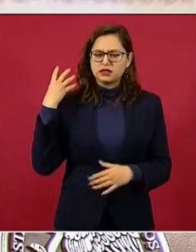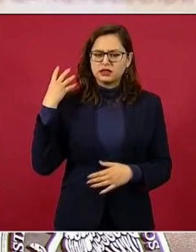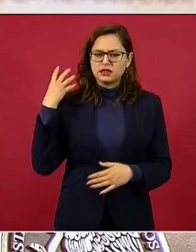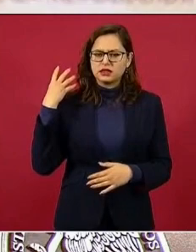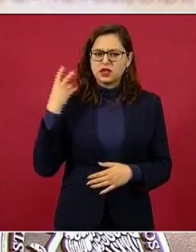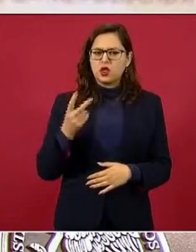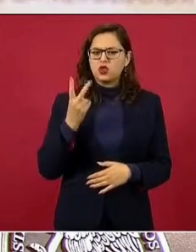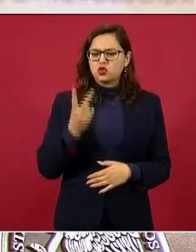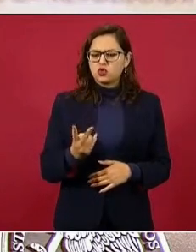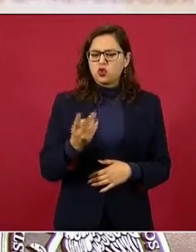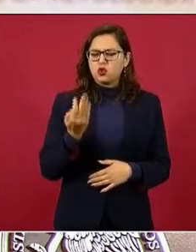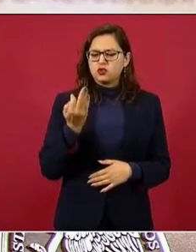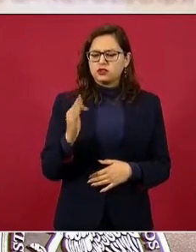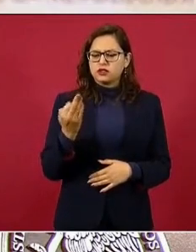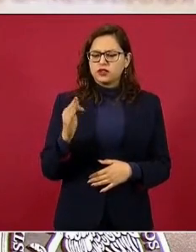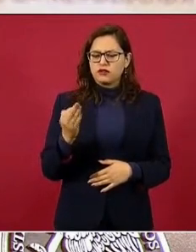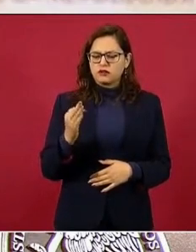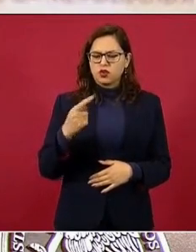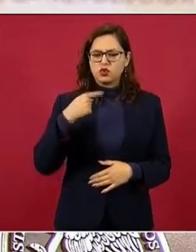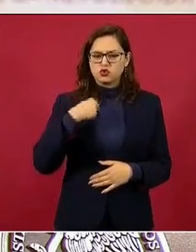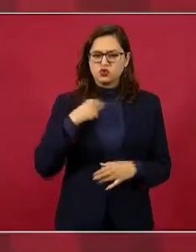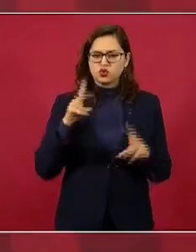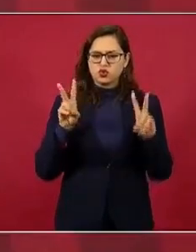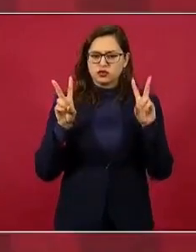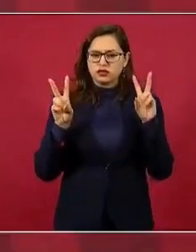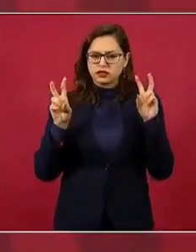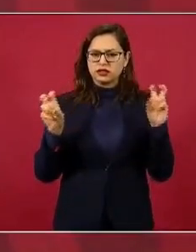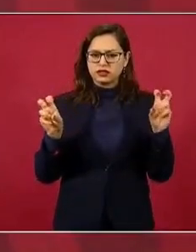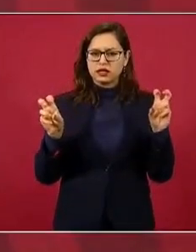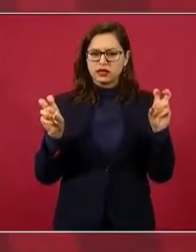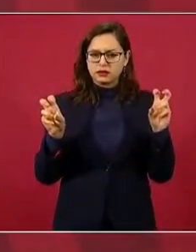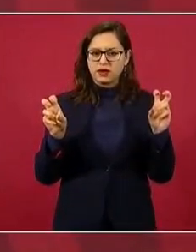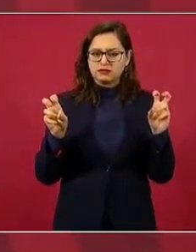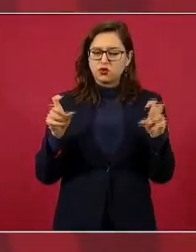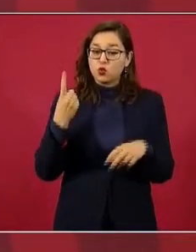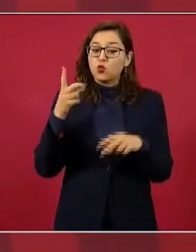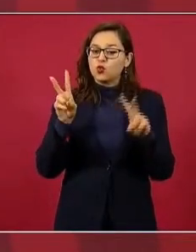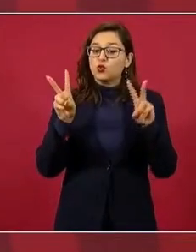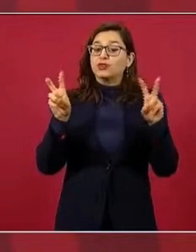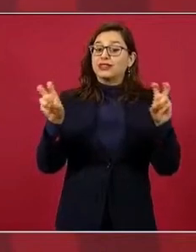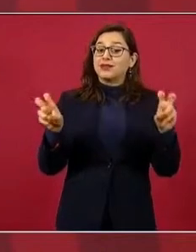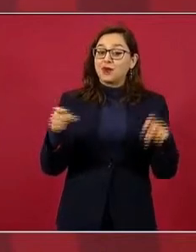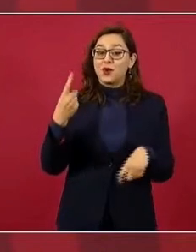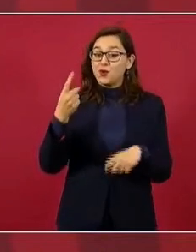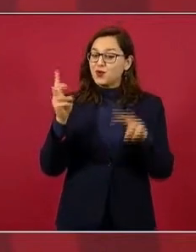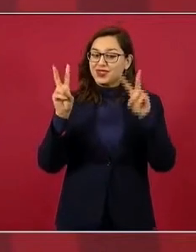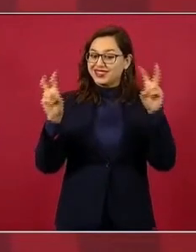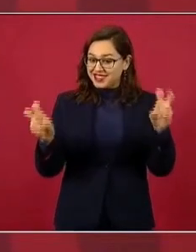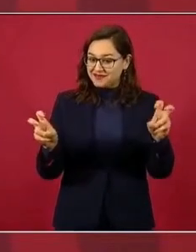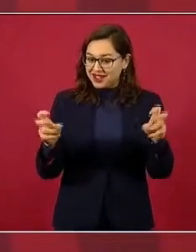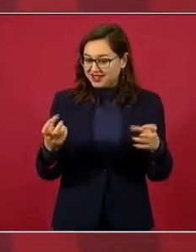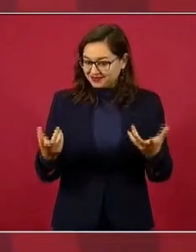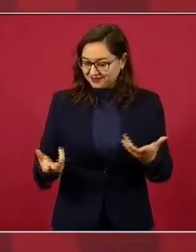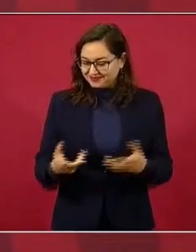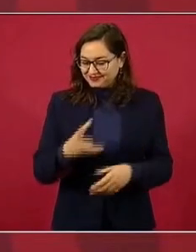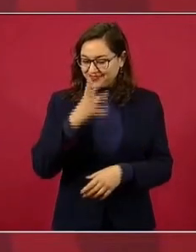del 2 de febrero porque hablé de ese asunto. No lo puedo repetir.